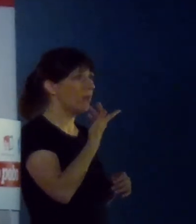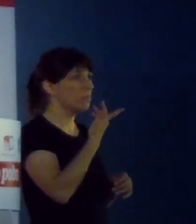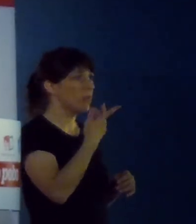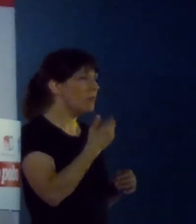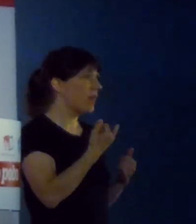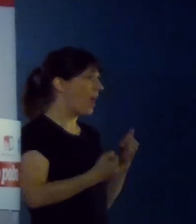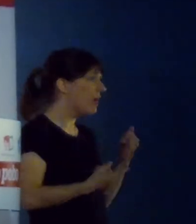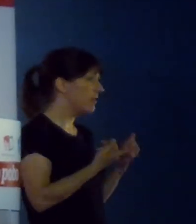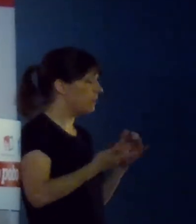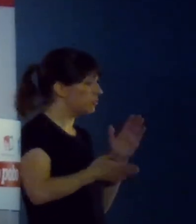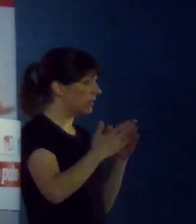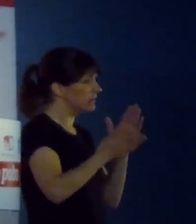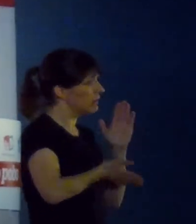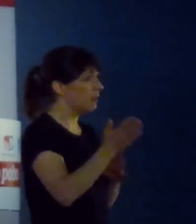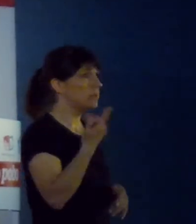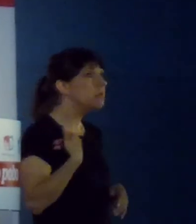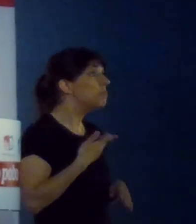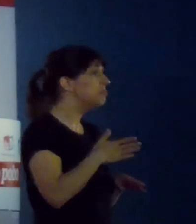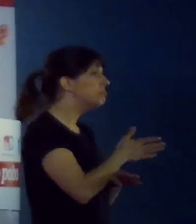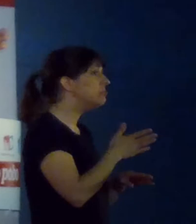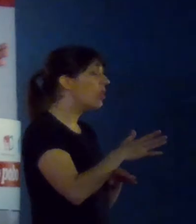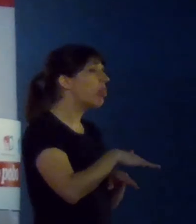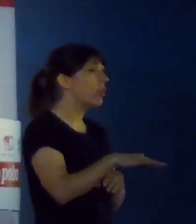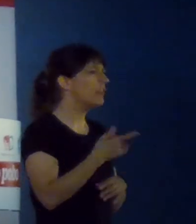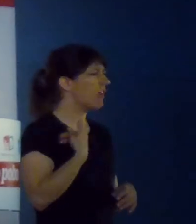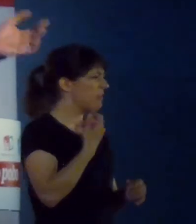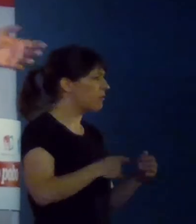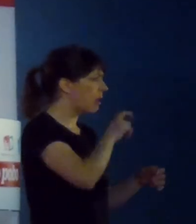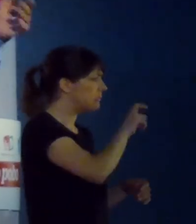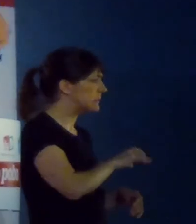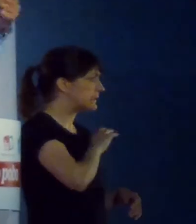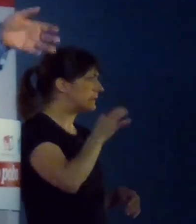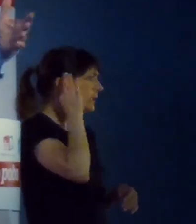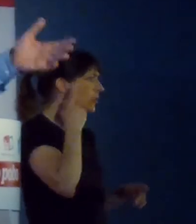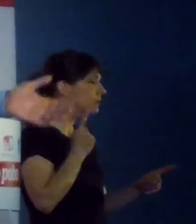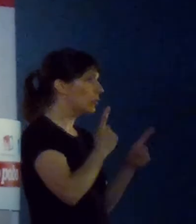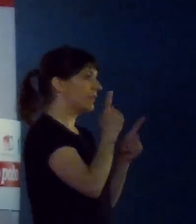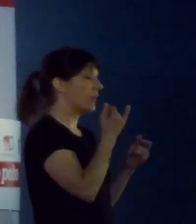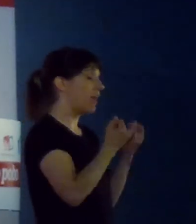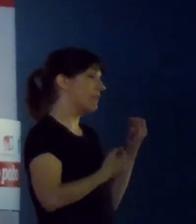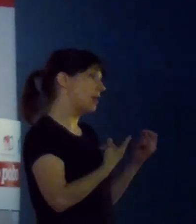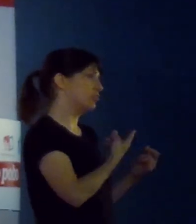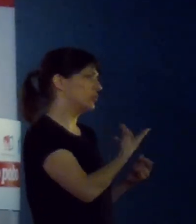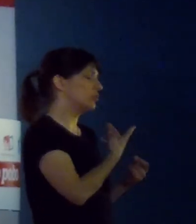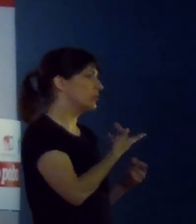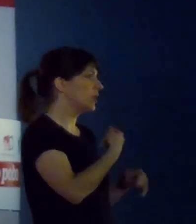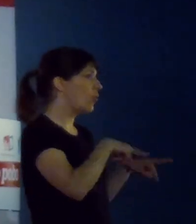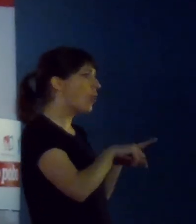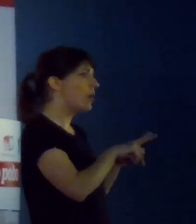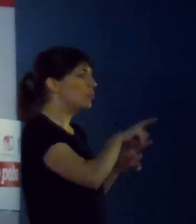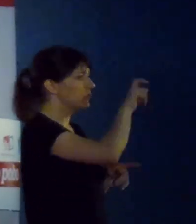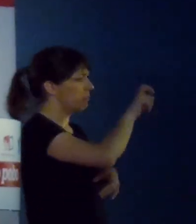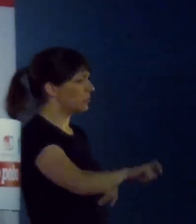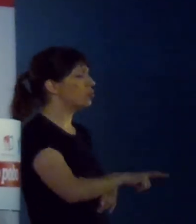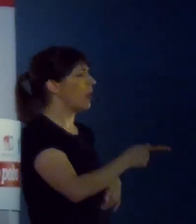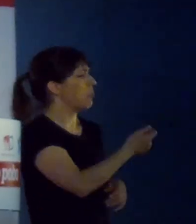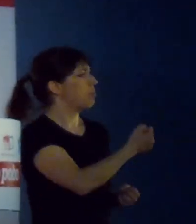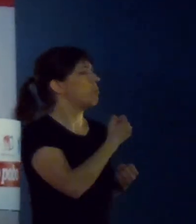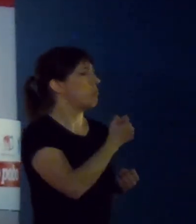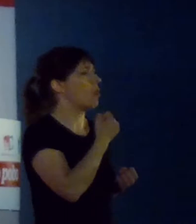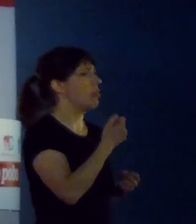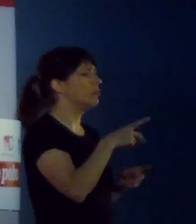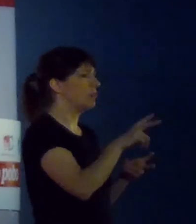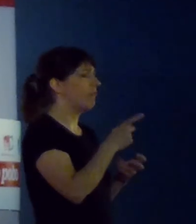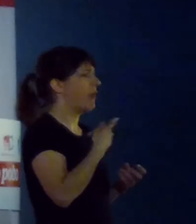da casa, non sabe onde ir, el tropeza con unha señora, e resulta que acaba sendo o asesor dun mandante das finanzas e pouco menos